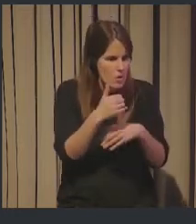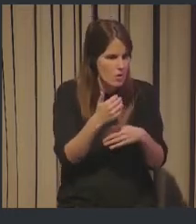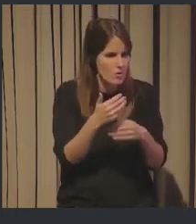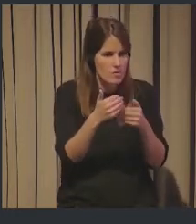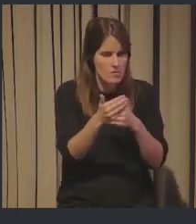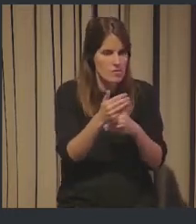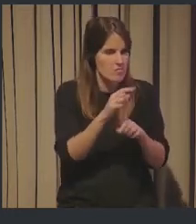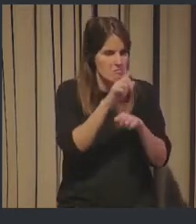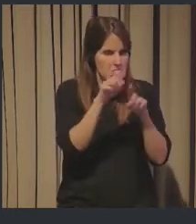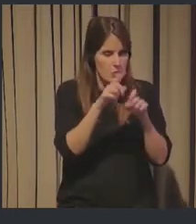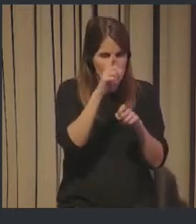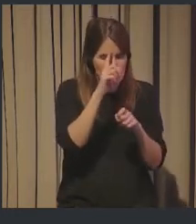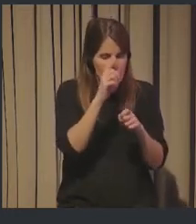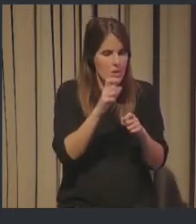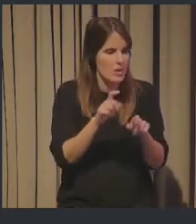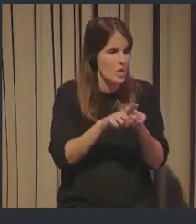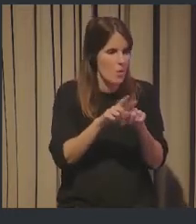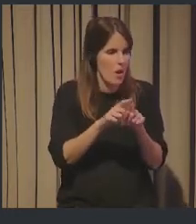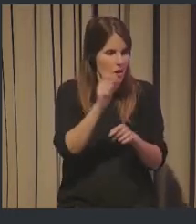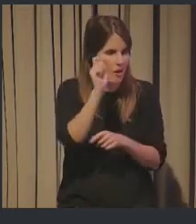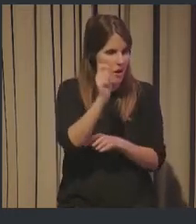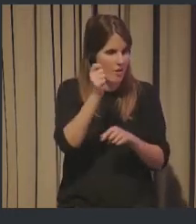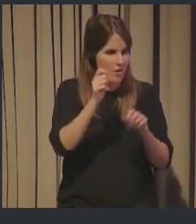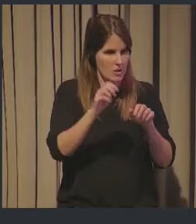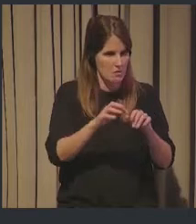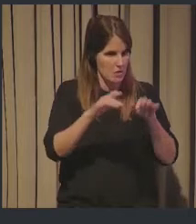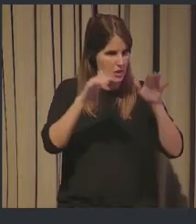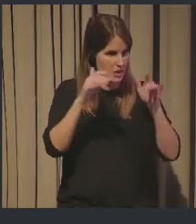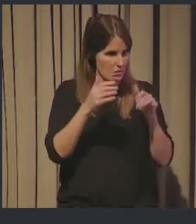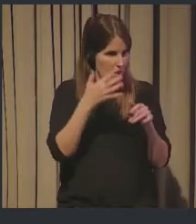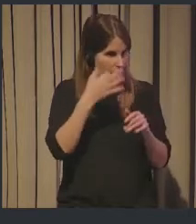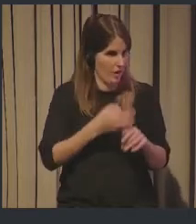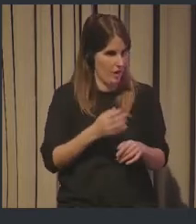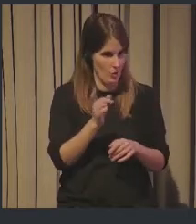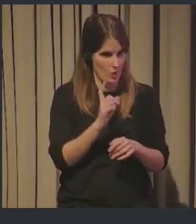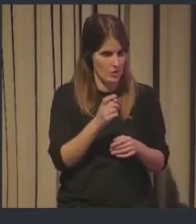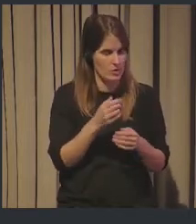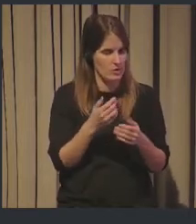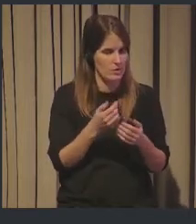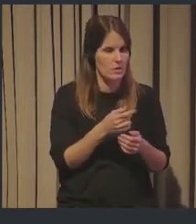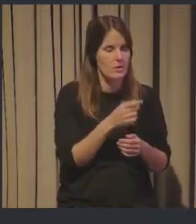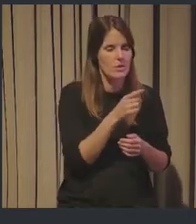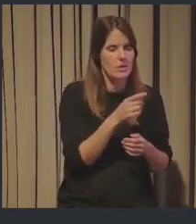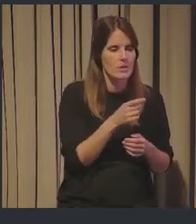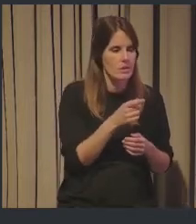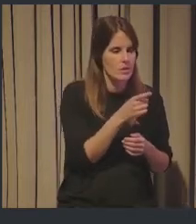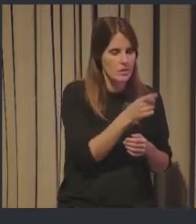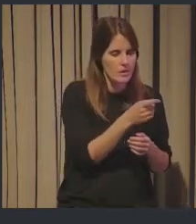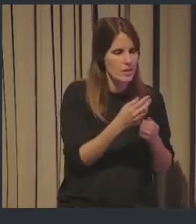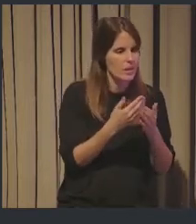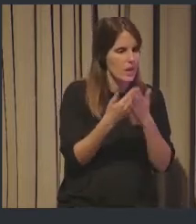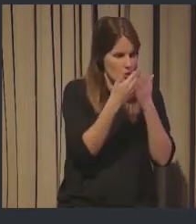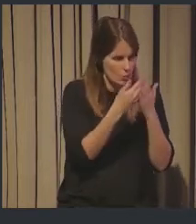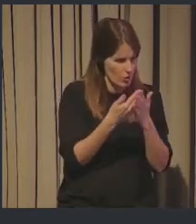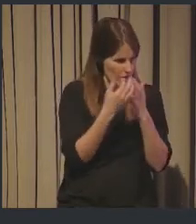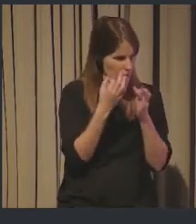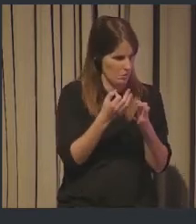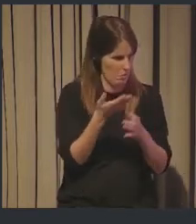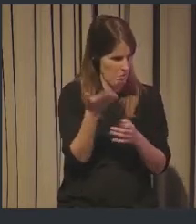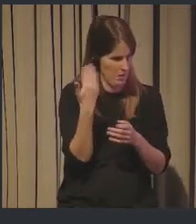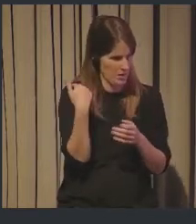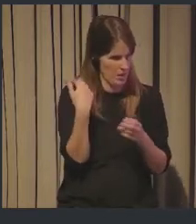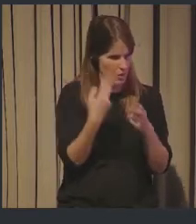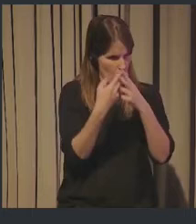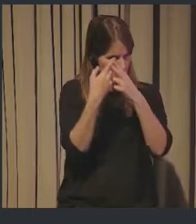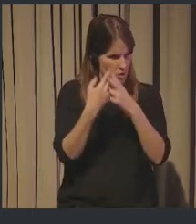las hadas o los fantasmas. No existen, no los podemos estudiar. Y dijo, estudiamos el pasado, ¿no? Era muy firme.